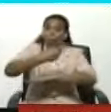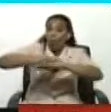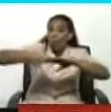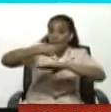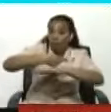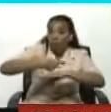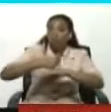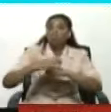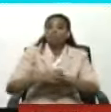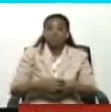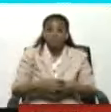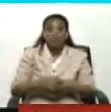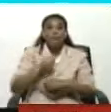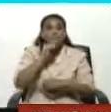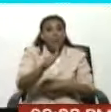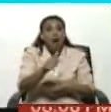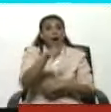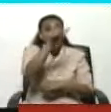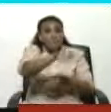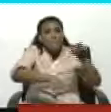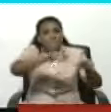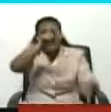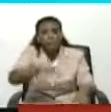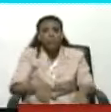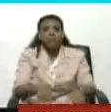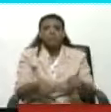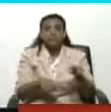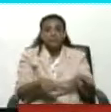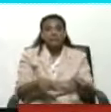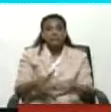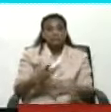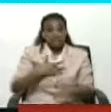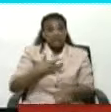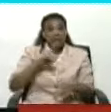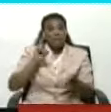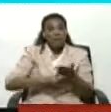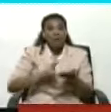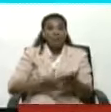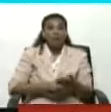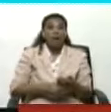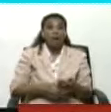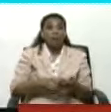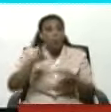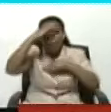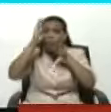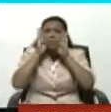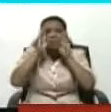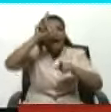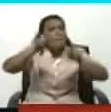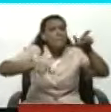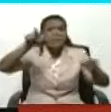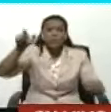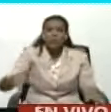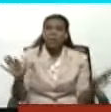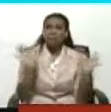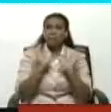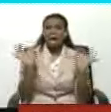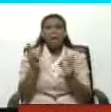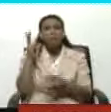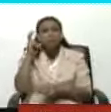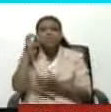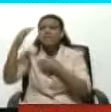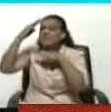gobernantes. Malos, malos. No atienden al pueblo, no escuchan al